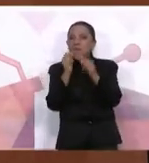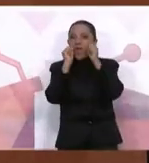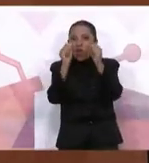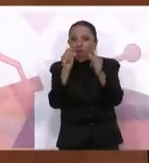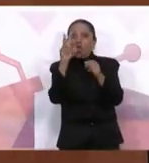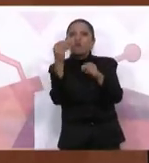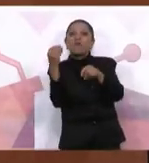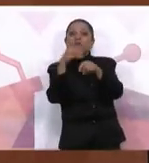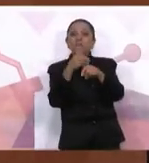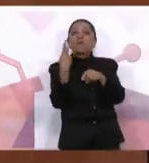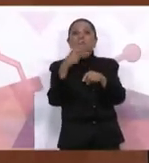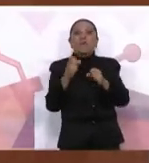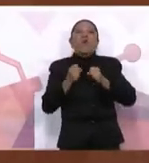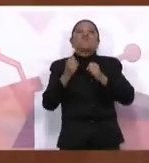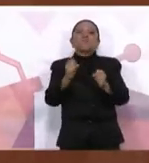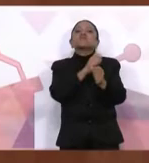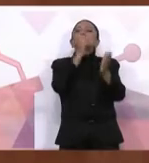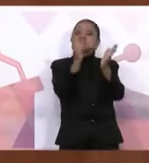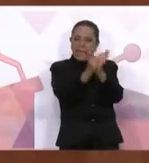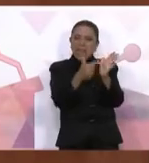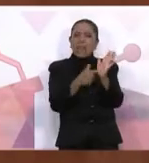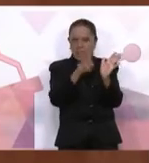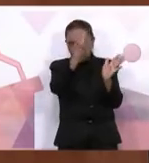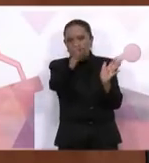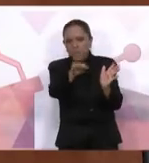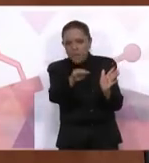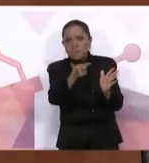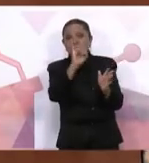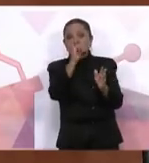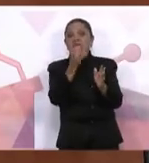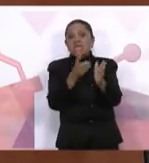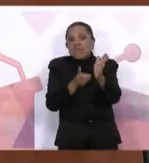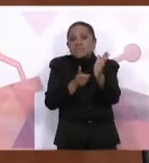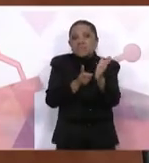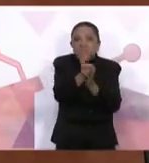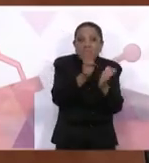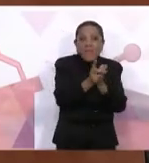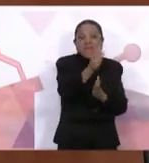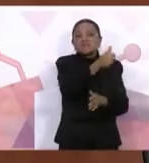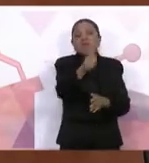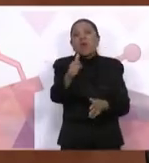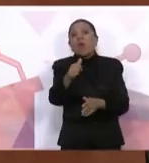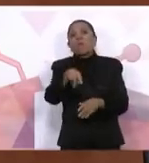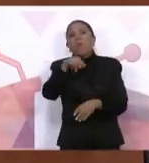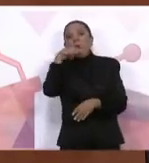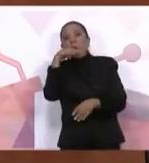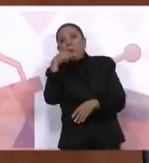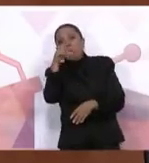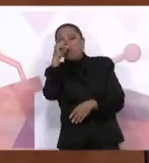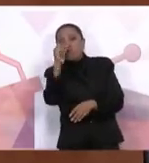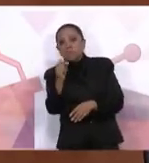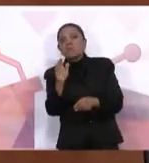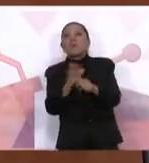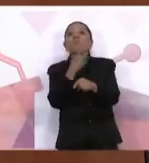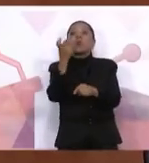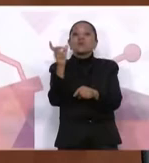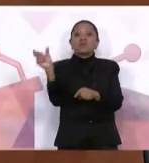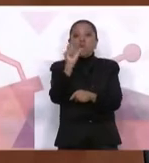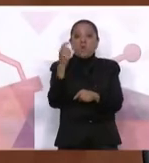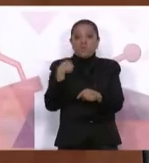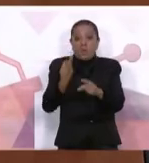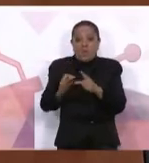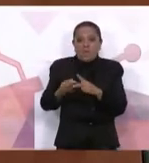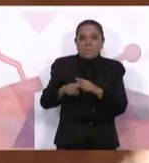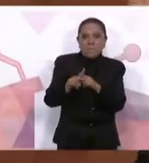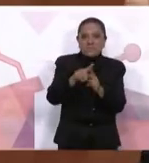través de la ley que efectivamente el estado de derecho ha sido laxo por lo tanto en el momento en que nosotros empecemos a aplicar la ley como debe de